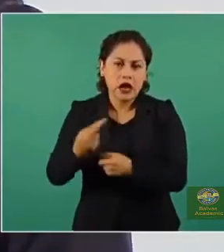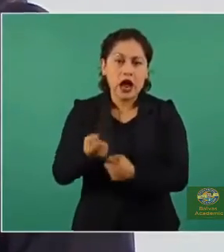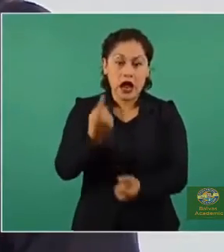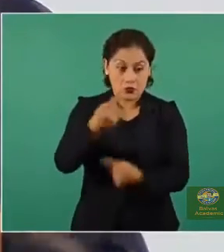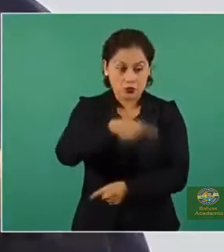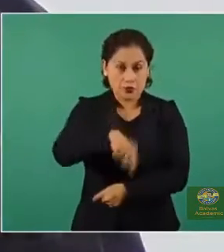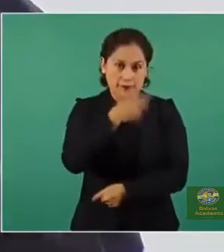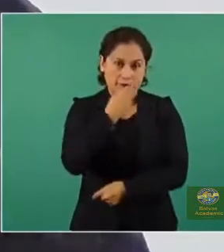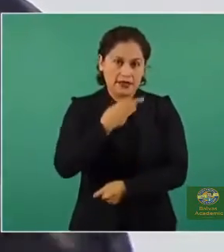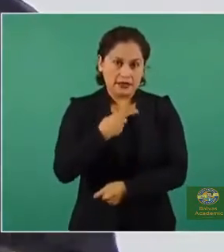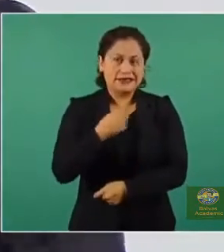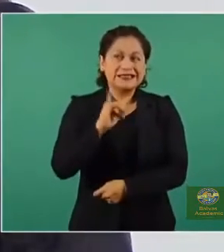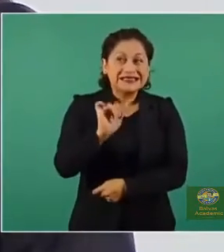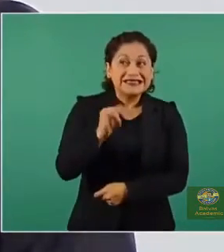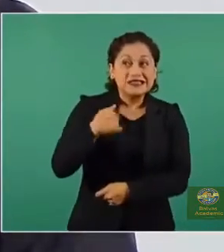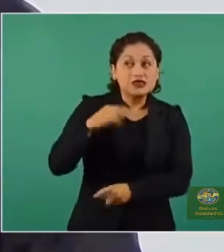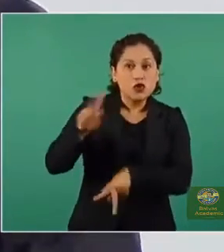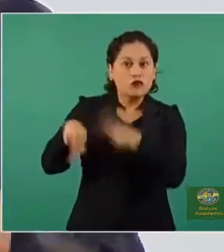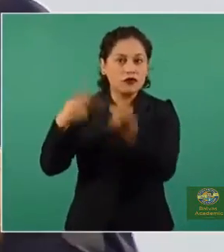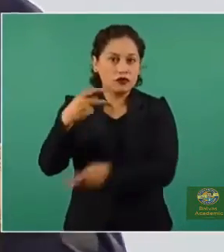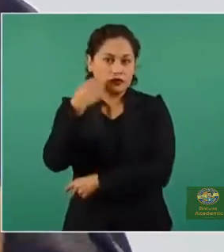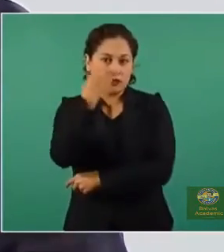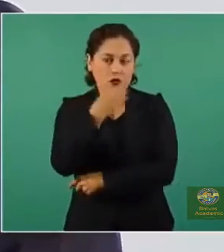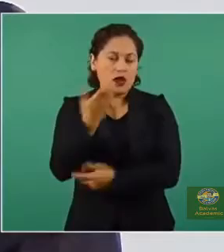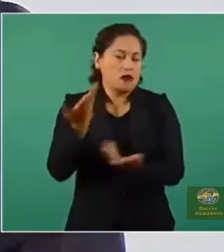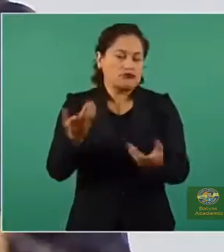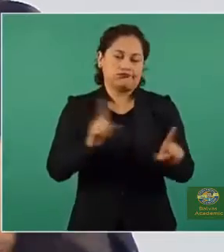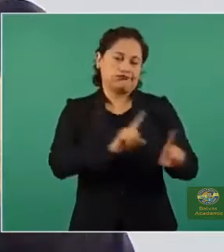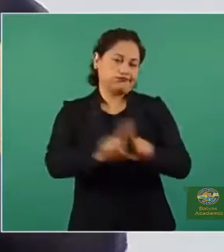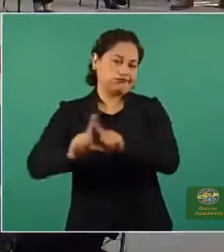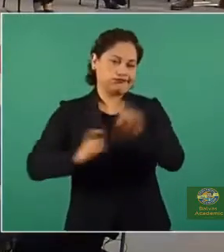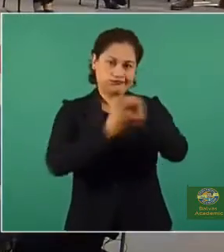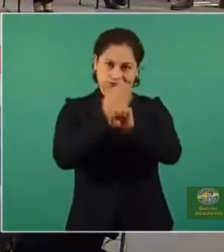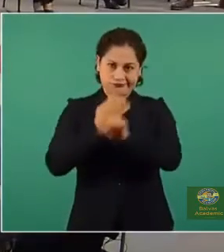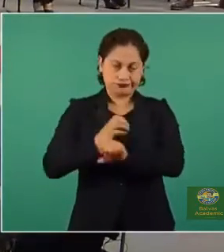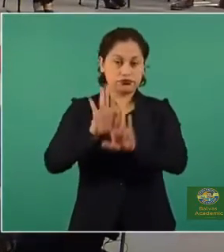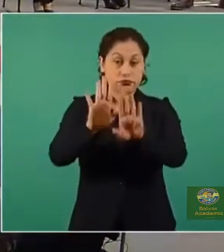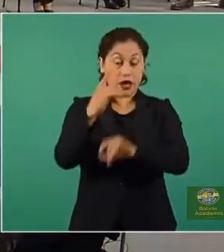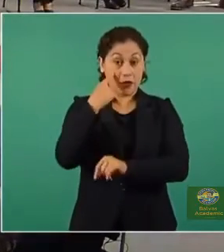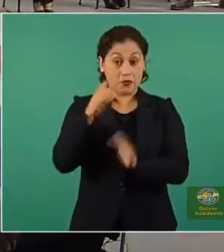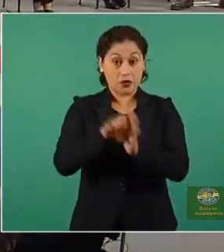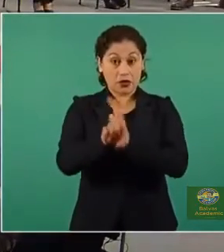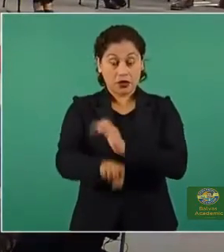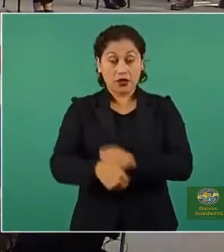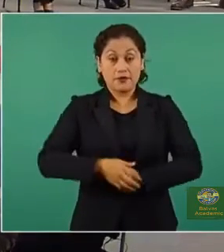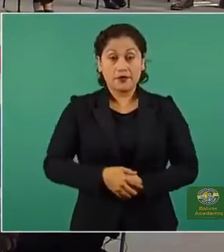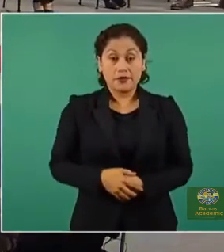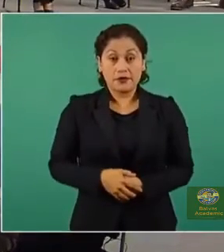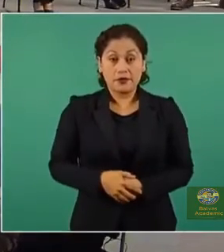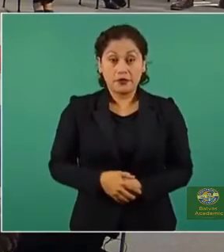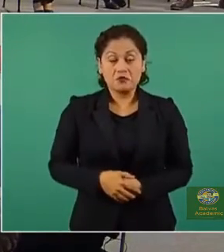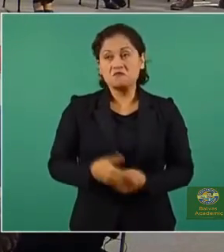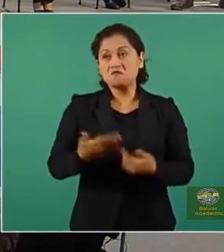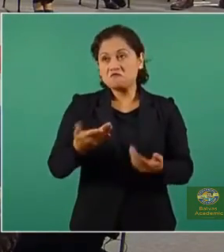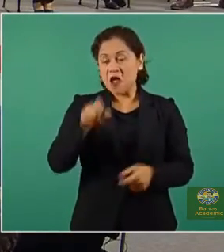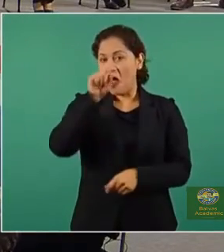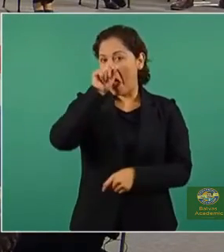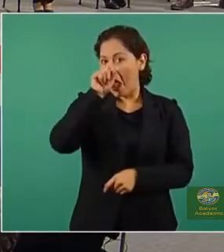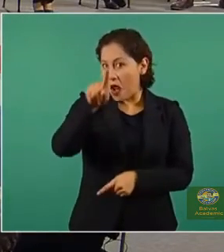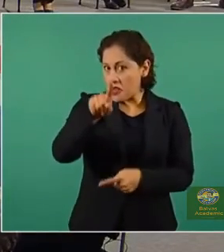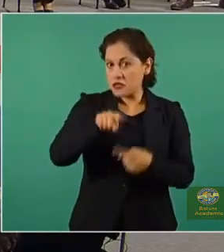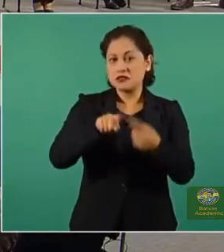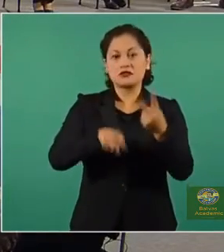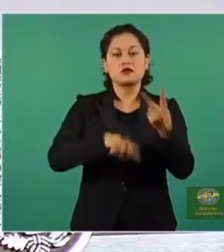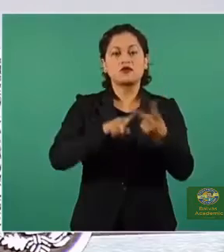estuvo ahí. Aquí hay diferencias dependiendo de los estados, por ejemplo, la mayoría de ellos son de Jalisco, de San